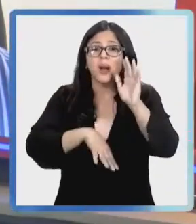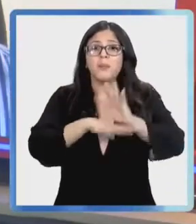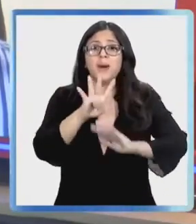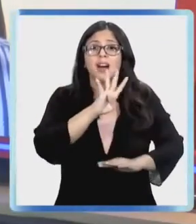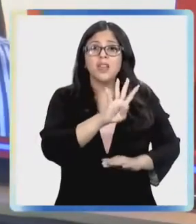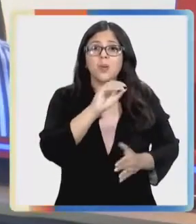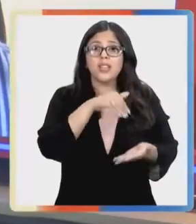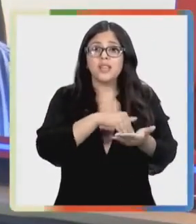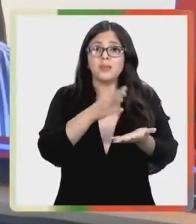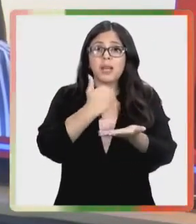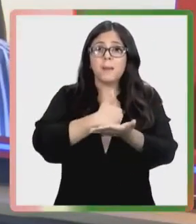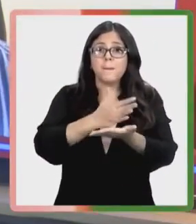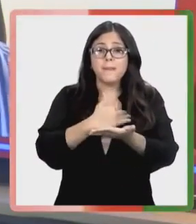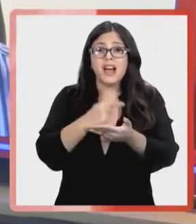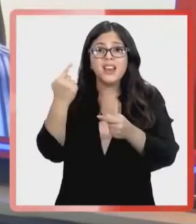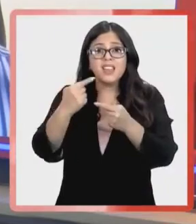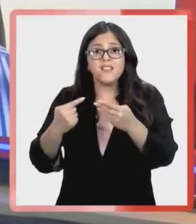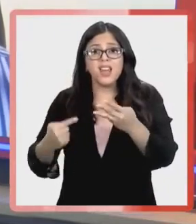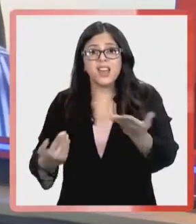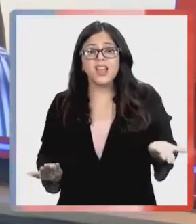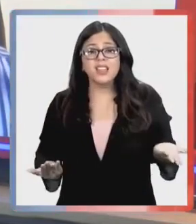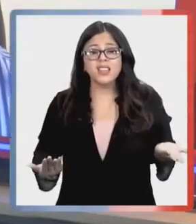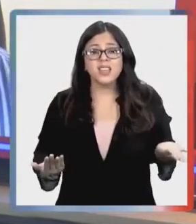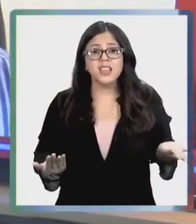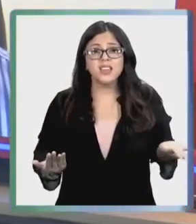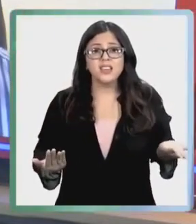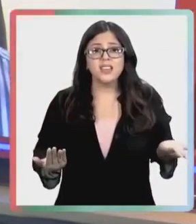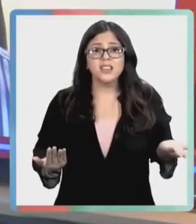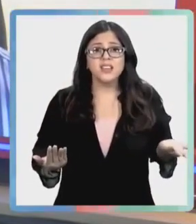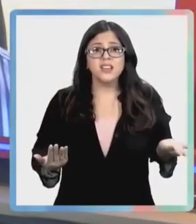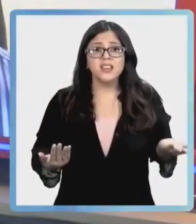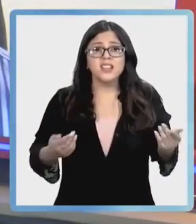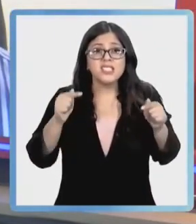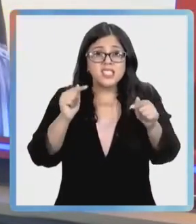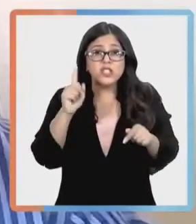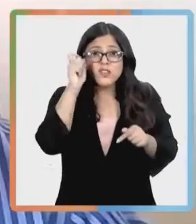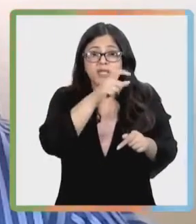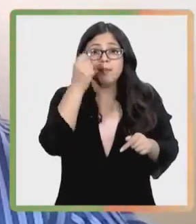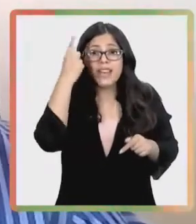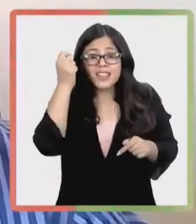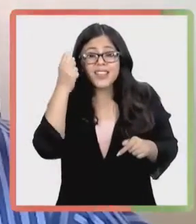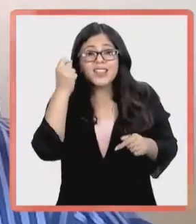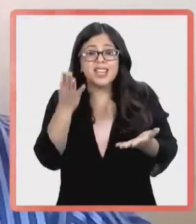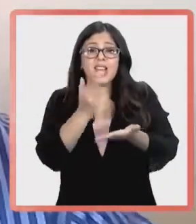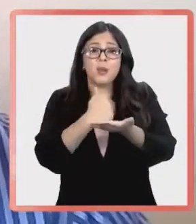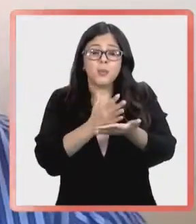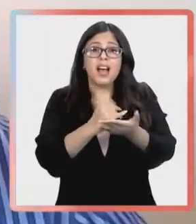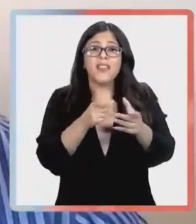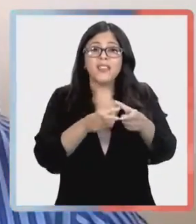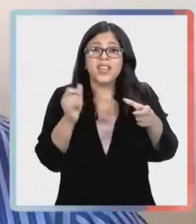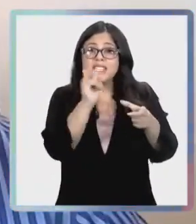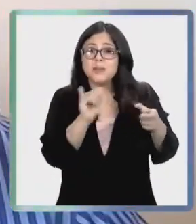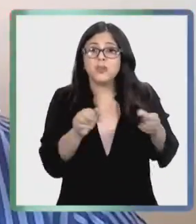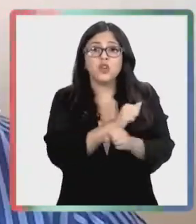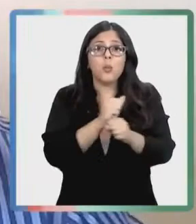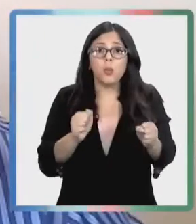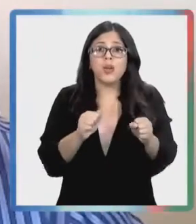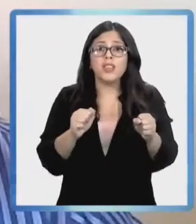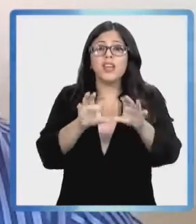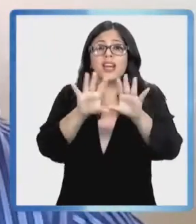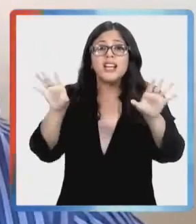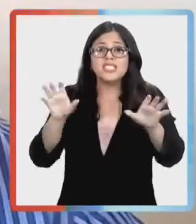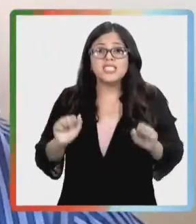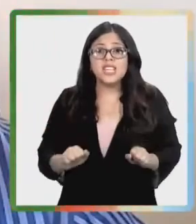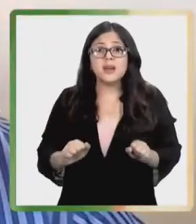de 40.000 planes. Prácticamente hay que tener un posgrado para poder entender un plan de un ISAPRE. Eso no puede ser. El sistema